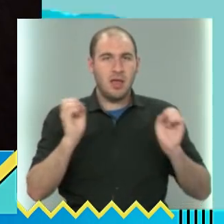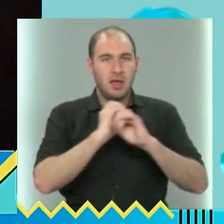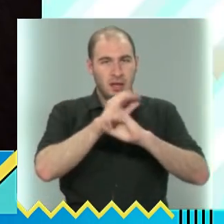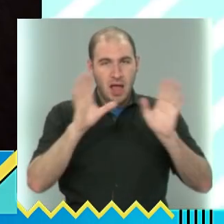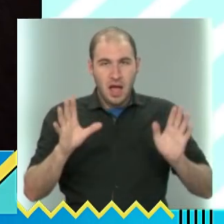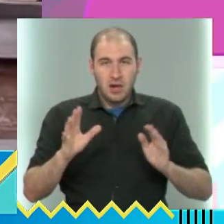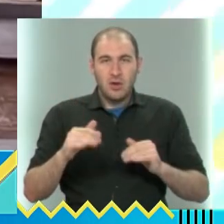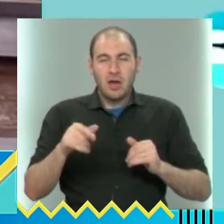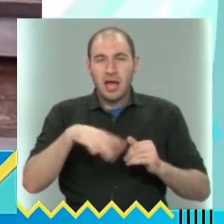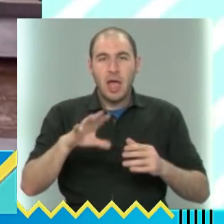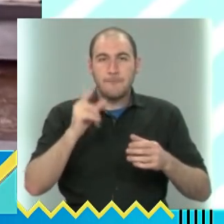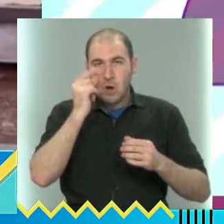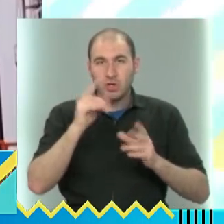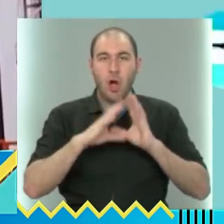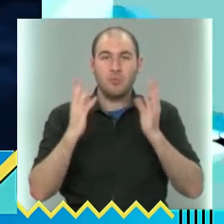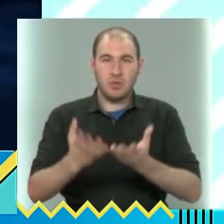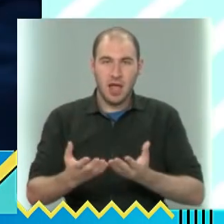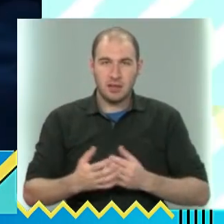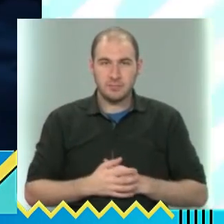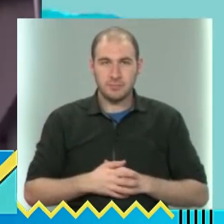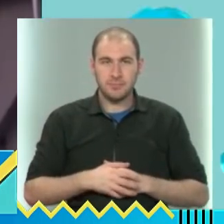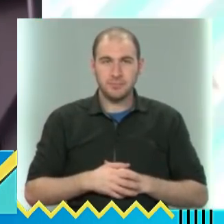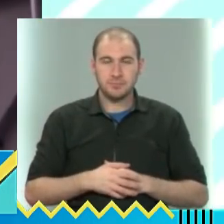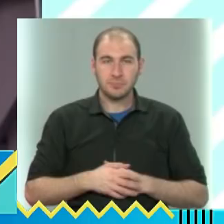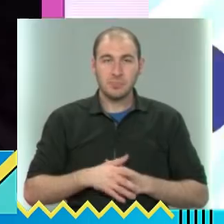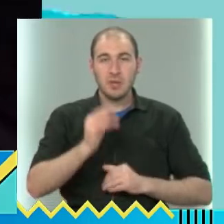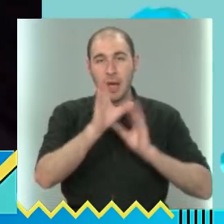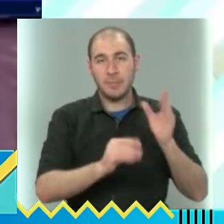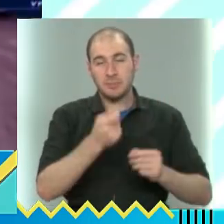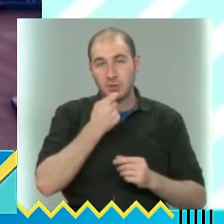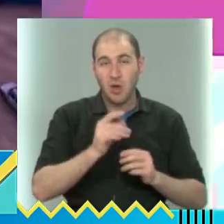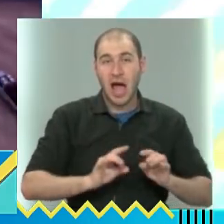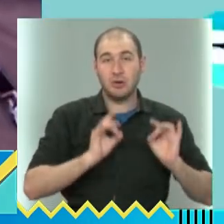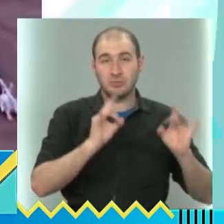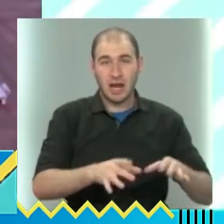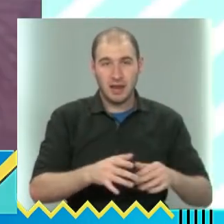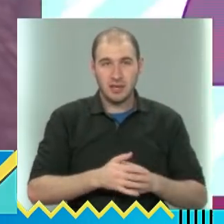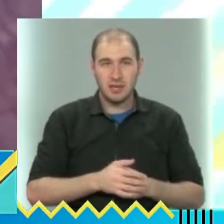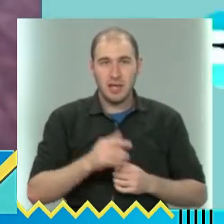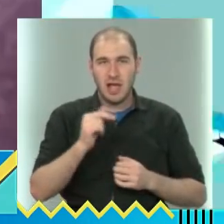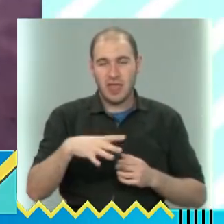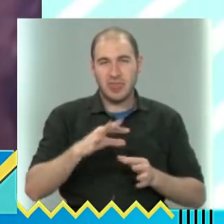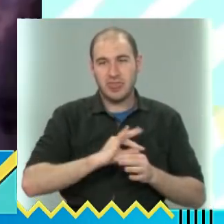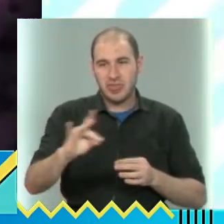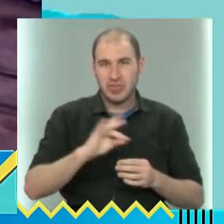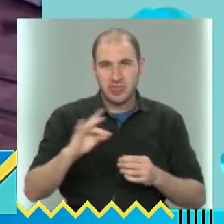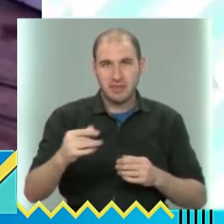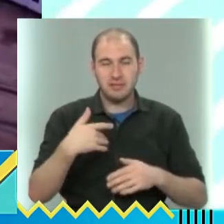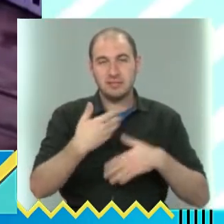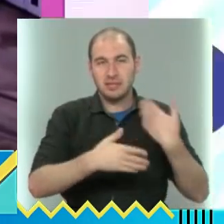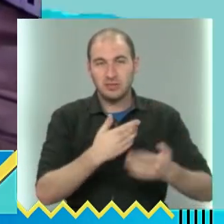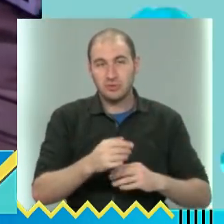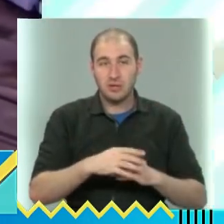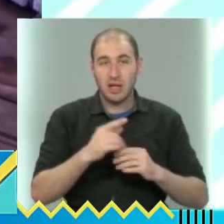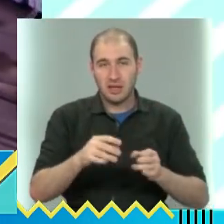clarito en el escenario geopolítico mundial. Entonces, países, por ejemplo, como Australia, que tenía una moratoria para no desarrollar la actividad, ha